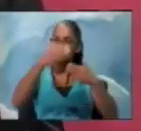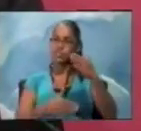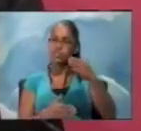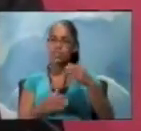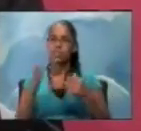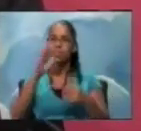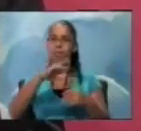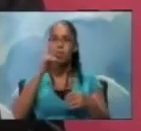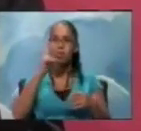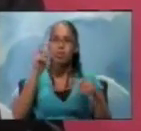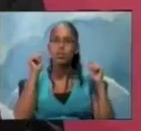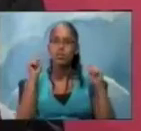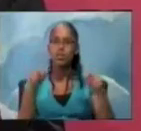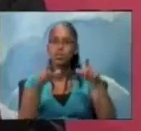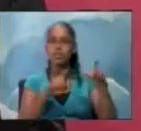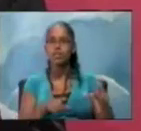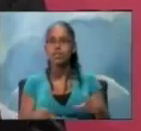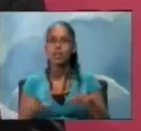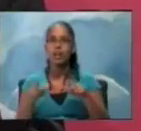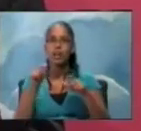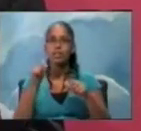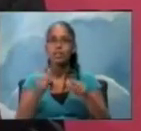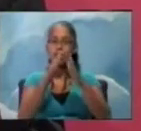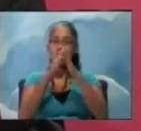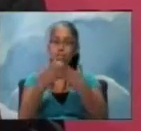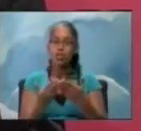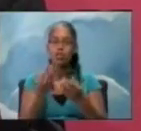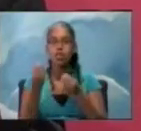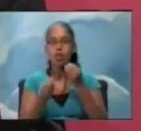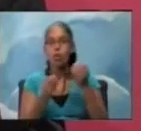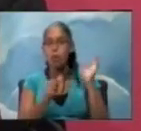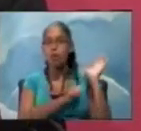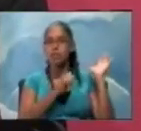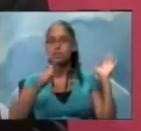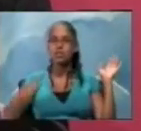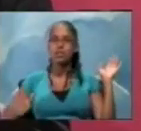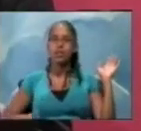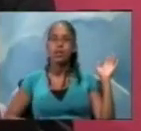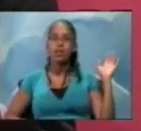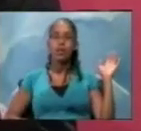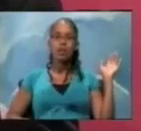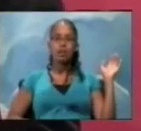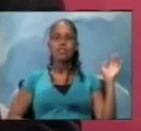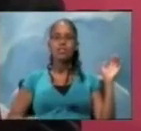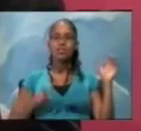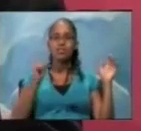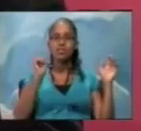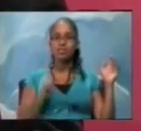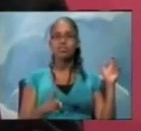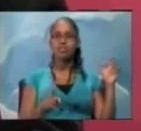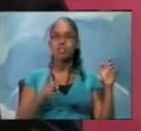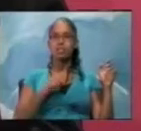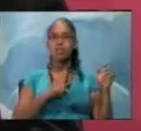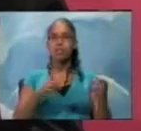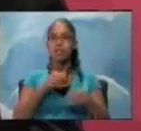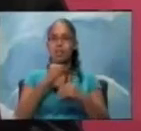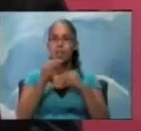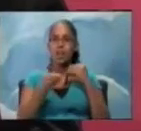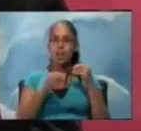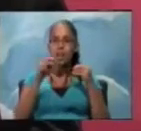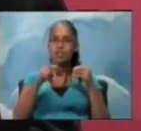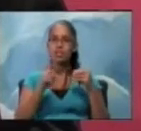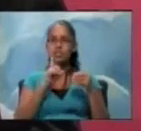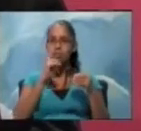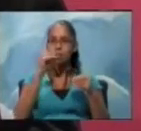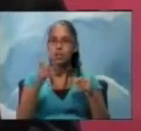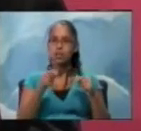estamos viendo allí, ¿verdad? Cómo el Señor también les hace esta